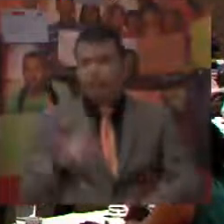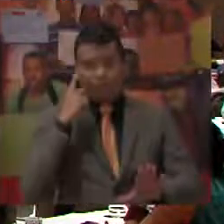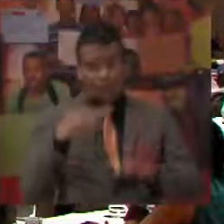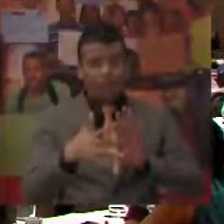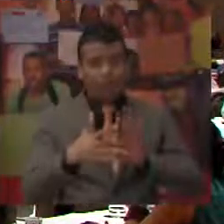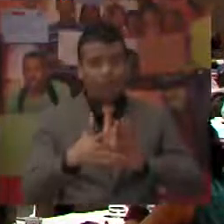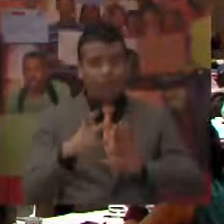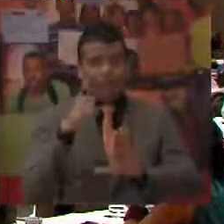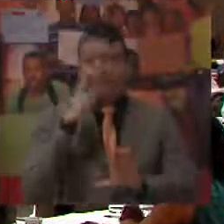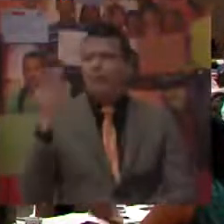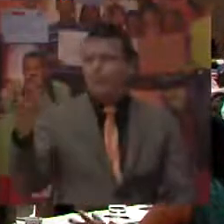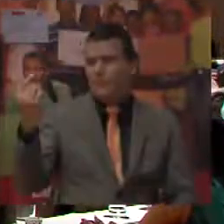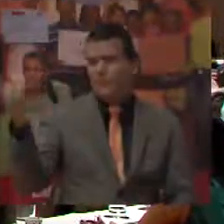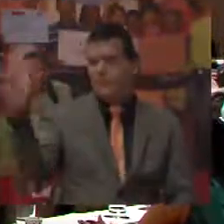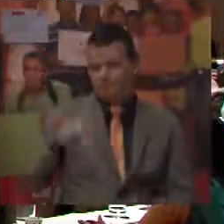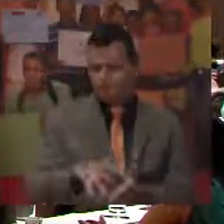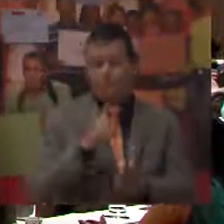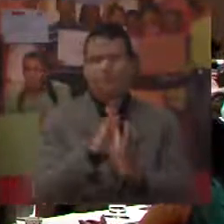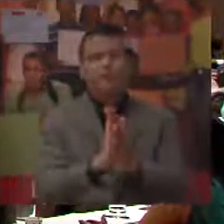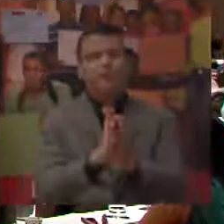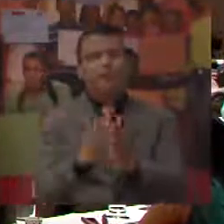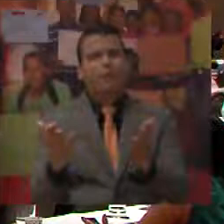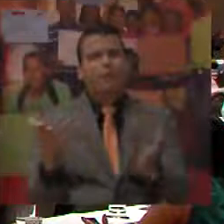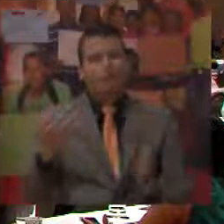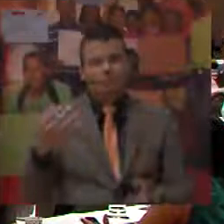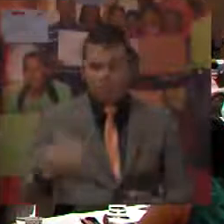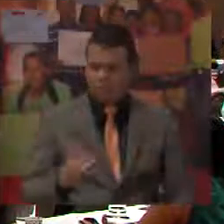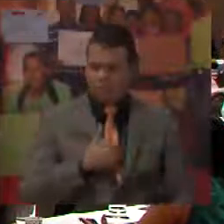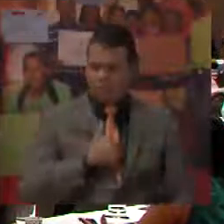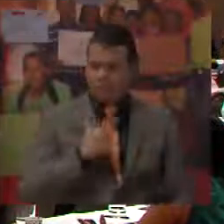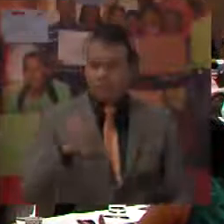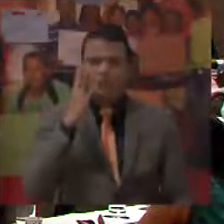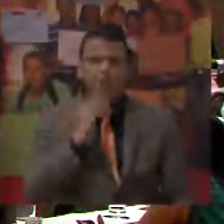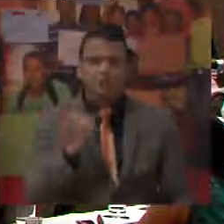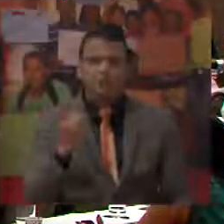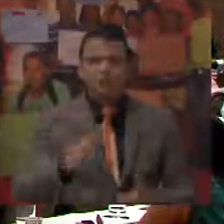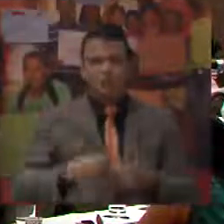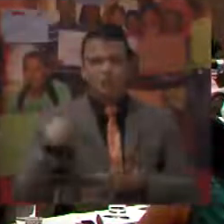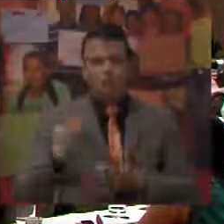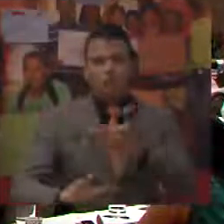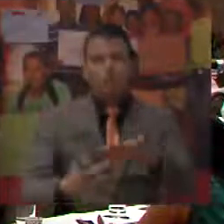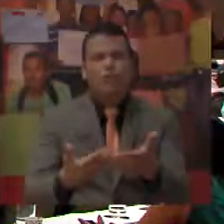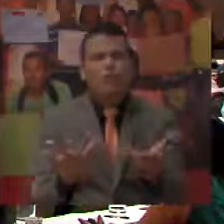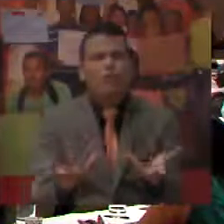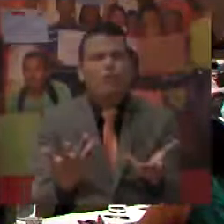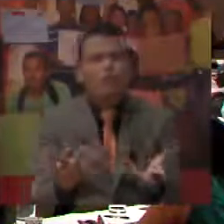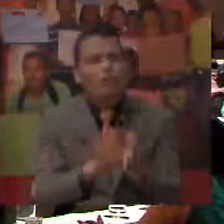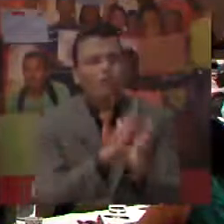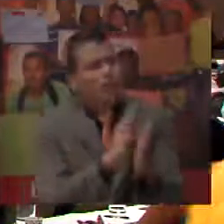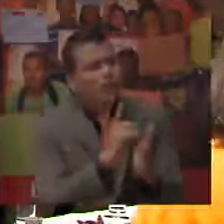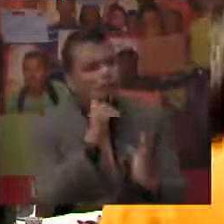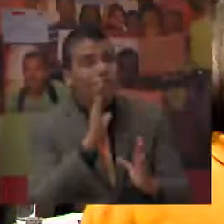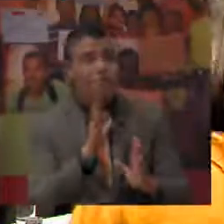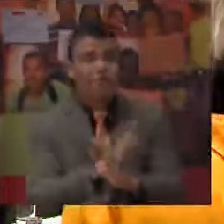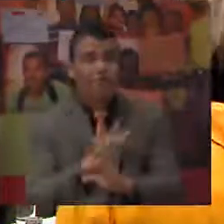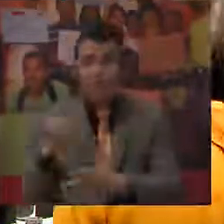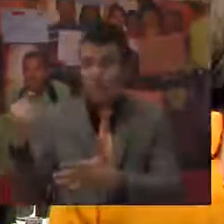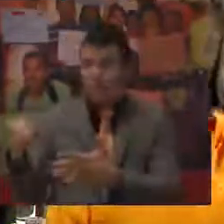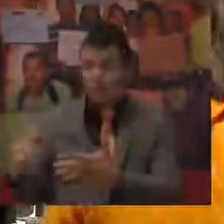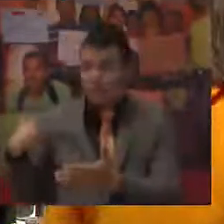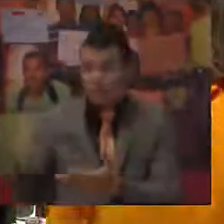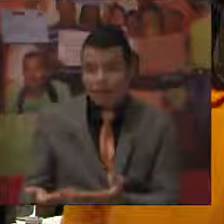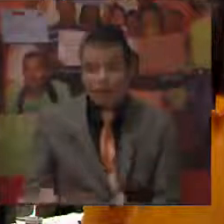que viniera a contar su experiencia, su vivencia como persona en proceso y cómo las dificultades que acabo de